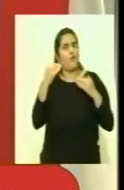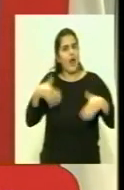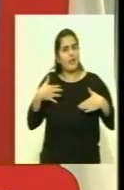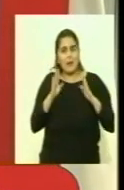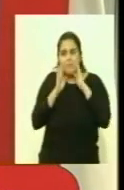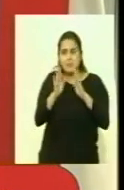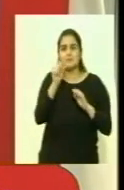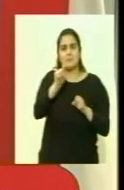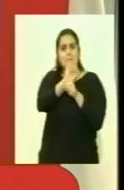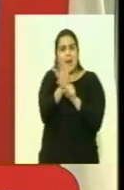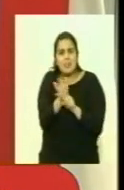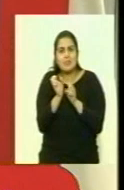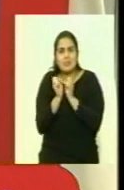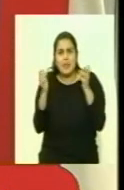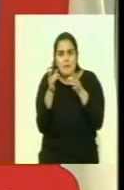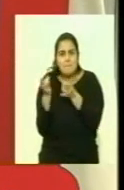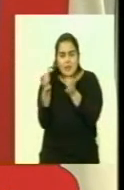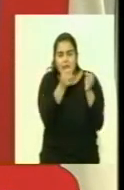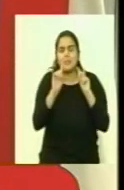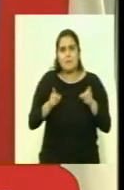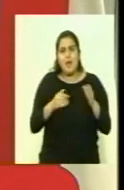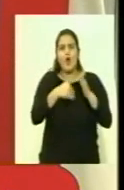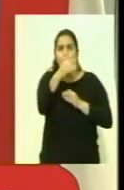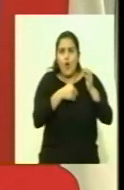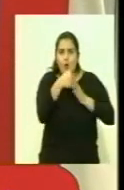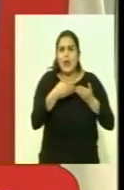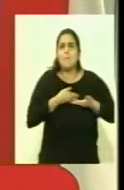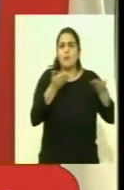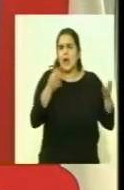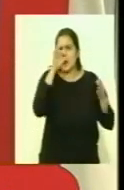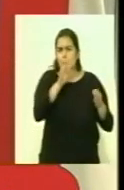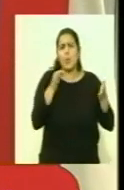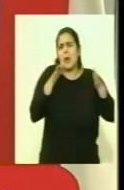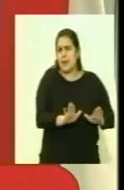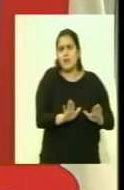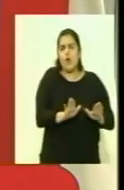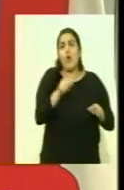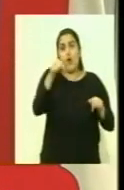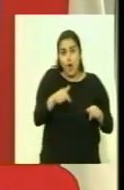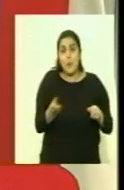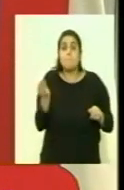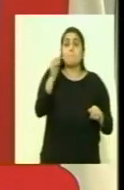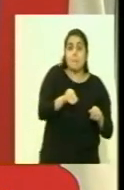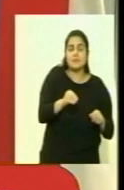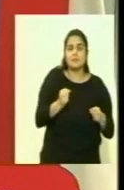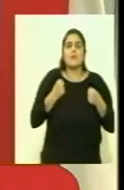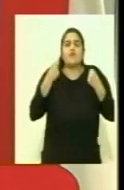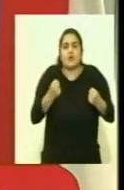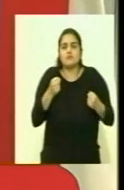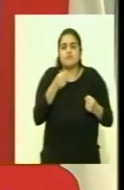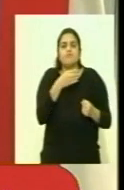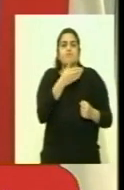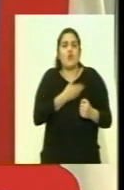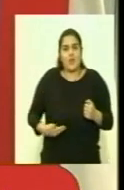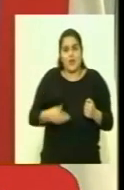pandemia, para atender la obra pública, la cual nunca se paralizó y que hoy, sumado al esfuerzo que el Gobierno